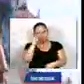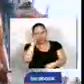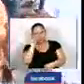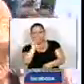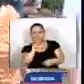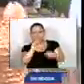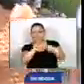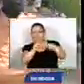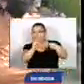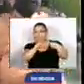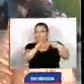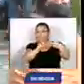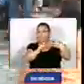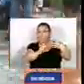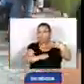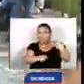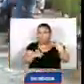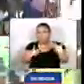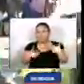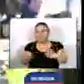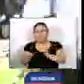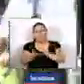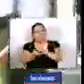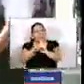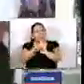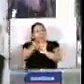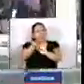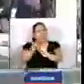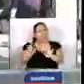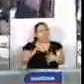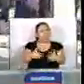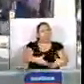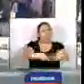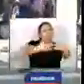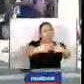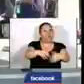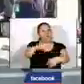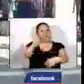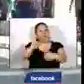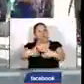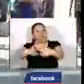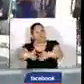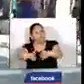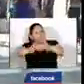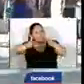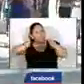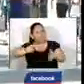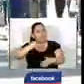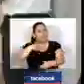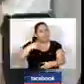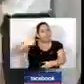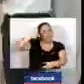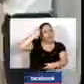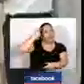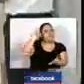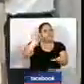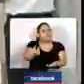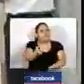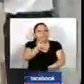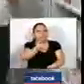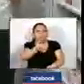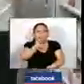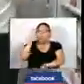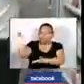diversas medidas para lograr la recuperación. Los micro, pequeños y medianos empresarios han tenido acceso a